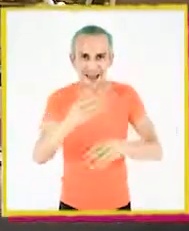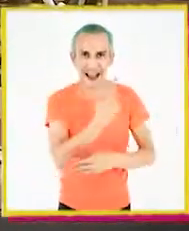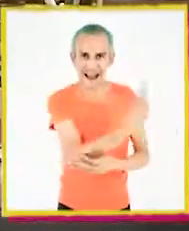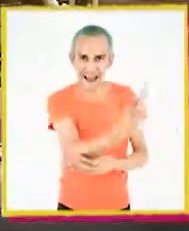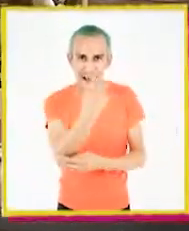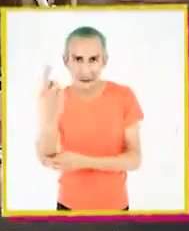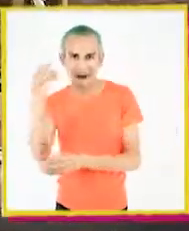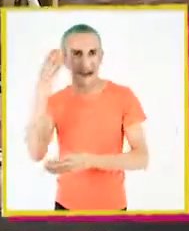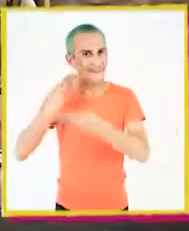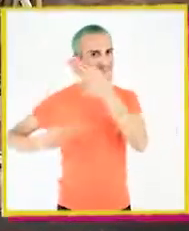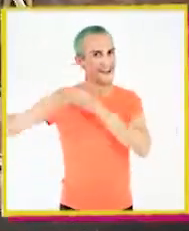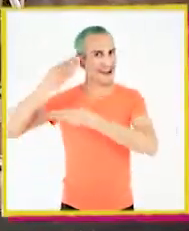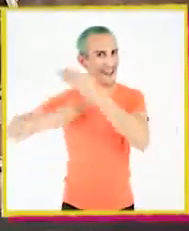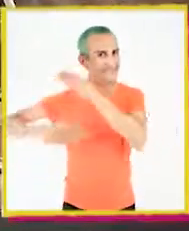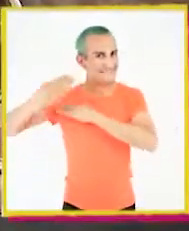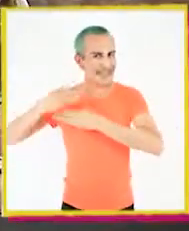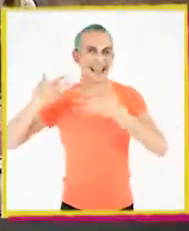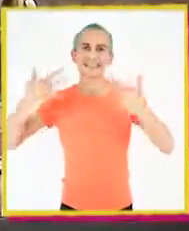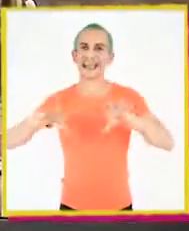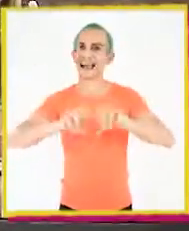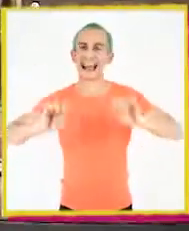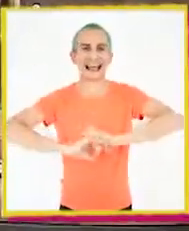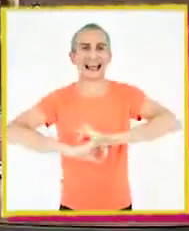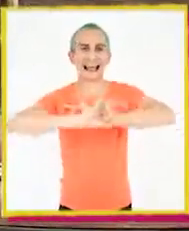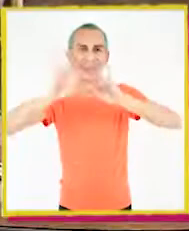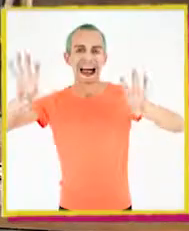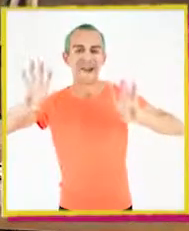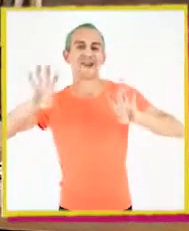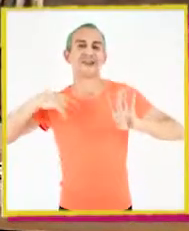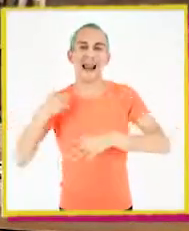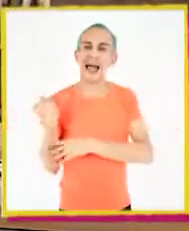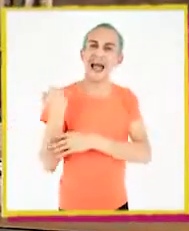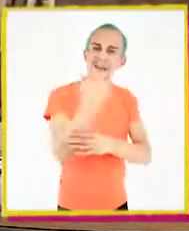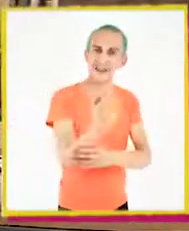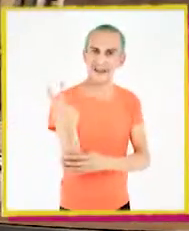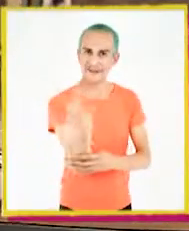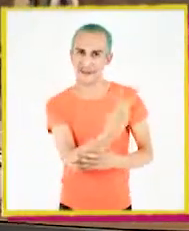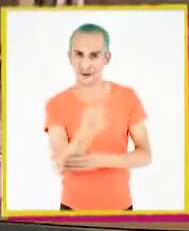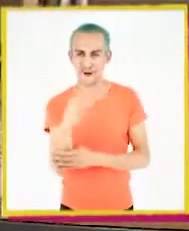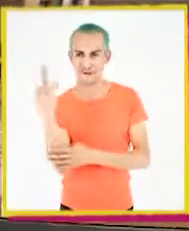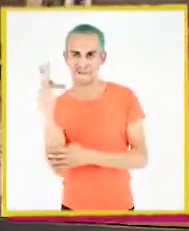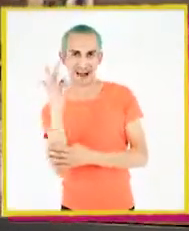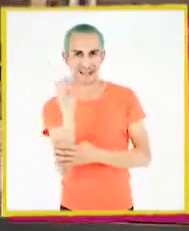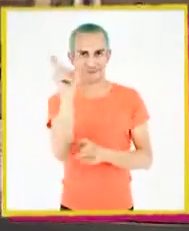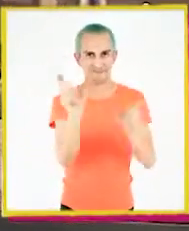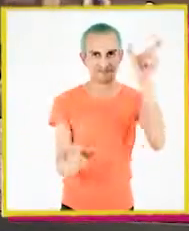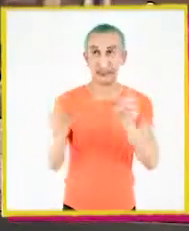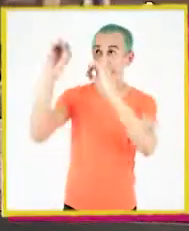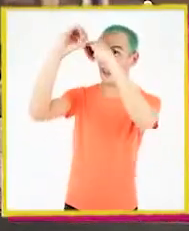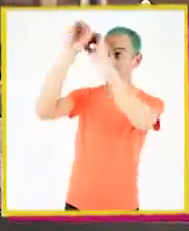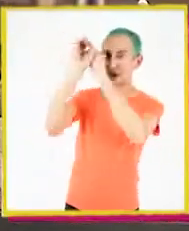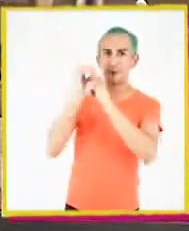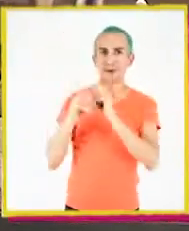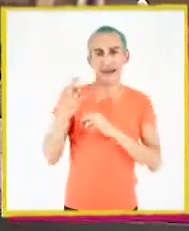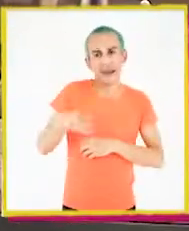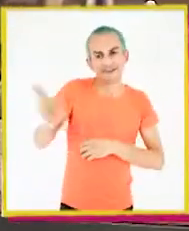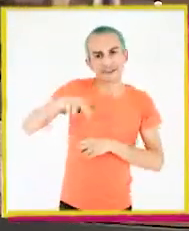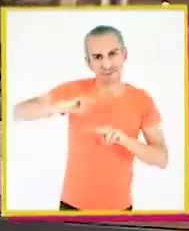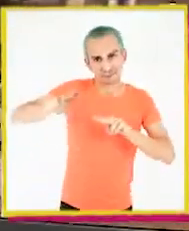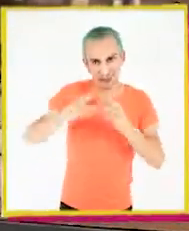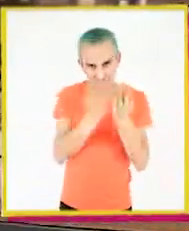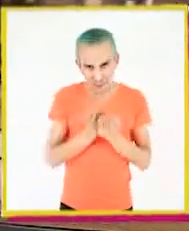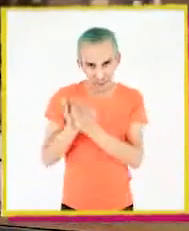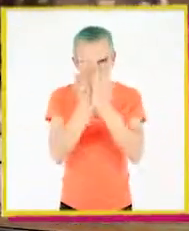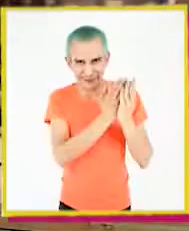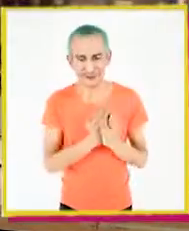atentos a cada una de las biografías y ya tenemos claro del aporte de cada uno de los físicos y astrónomos que repasamos